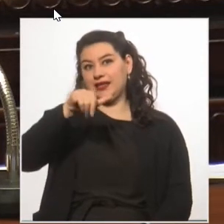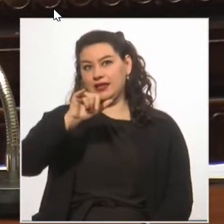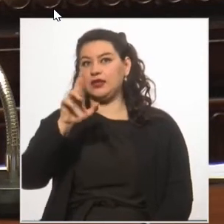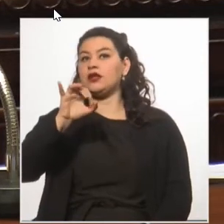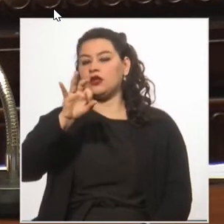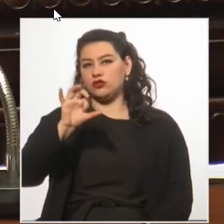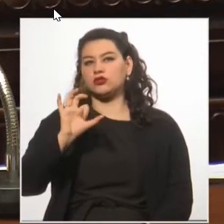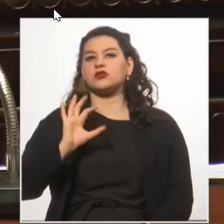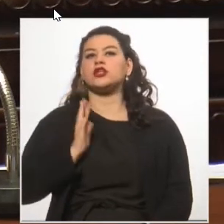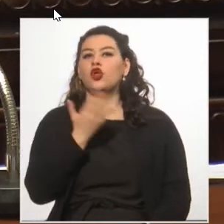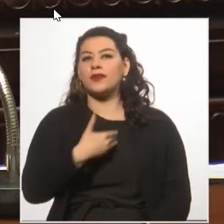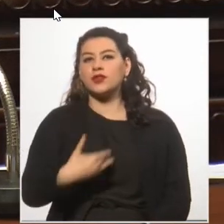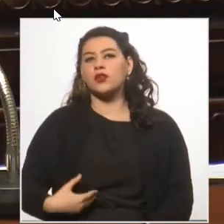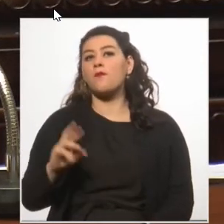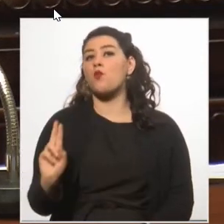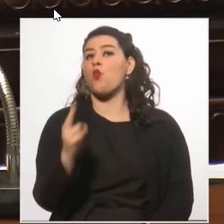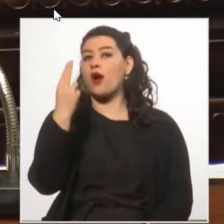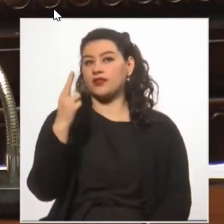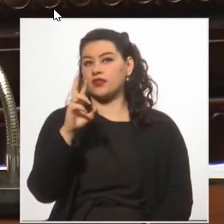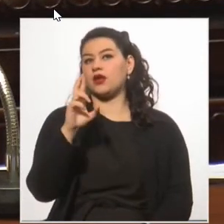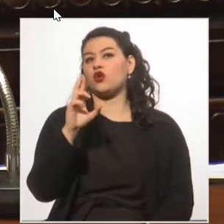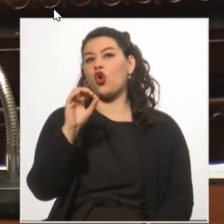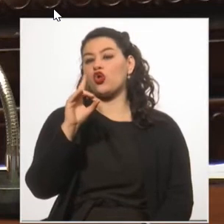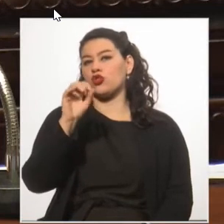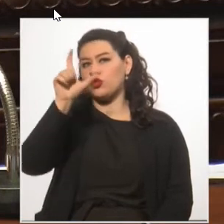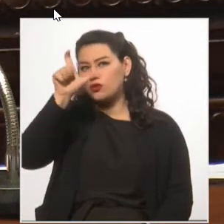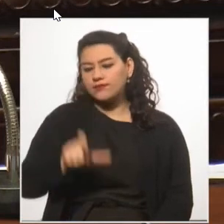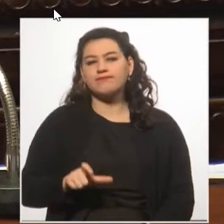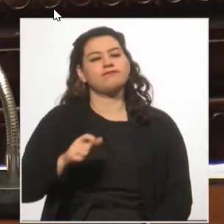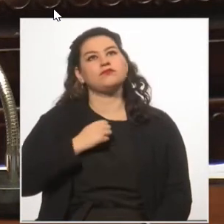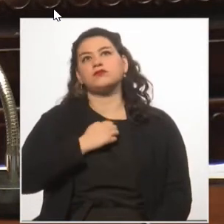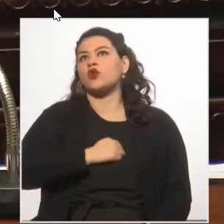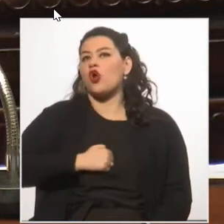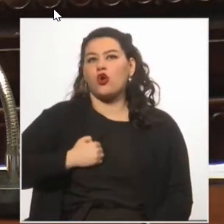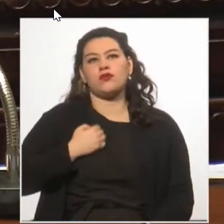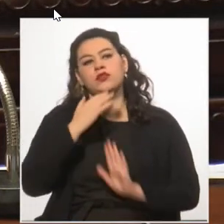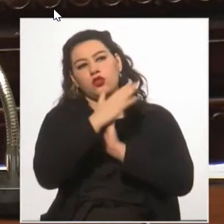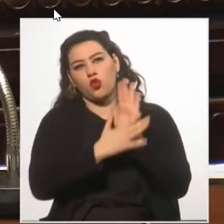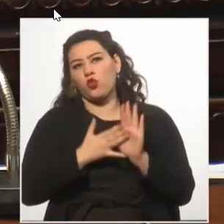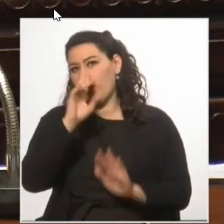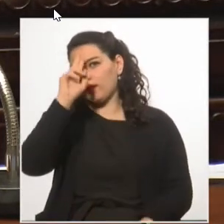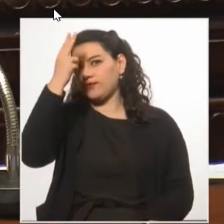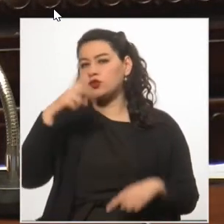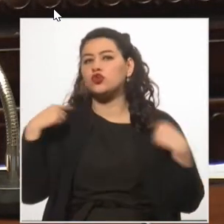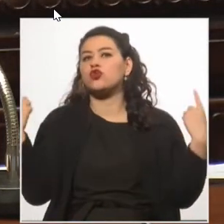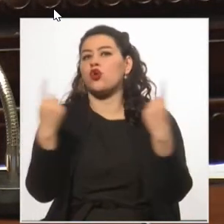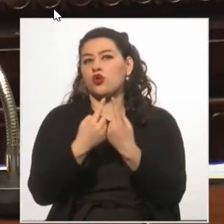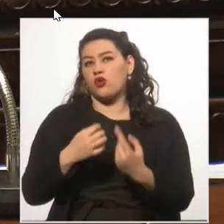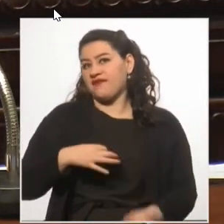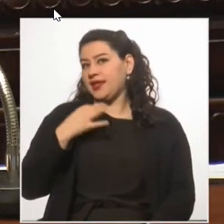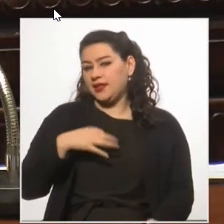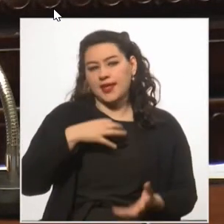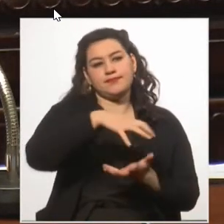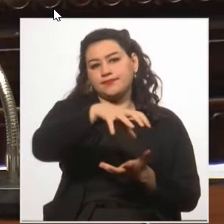presidente, la muerte de José Enrique Rodó es duelo nacional. Todos los órganos de la vida del